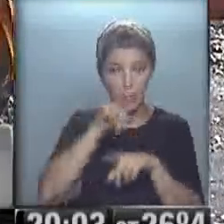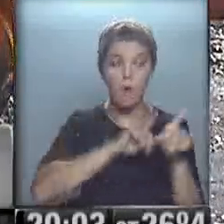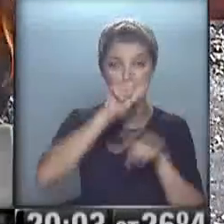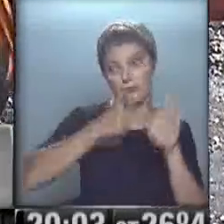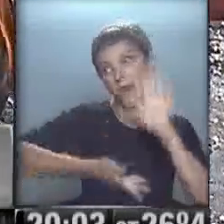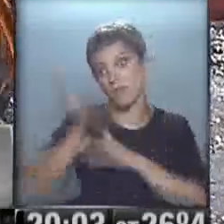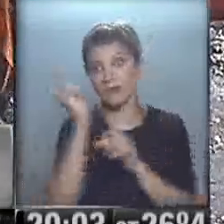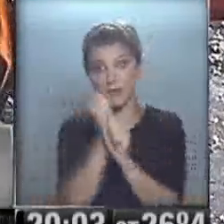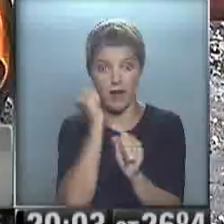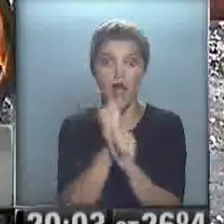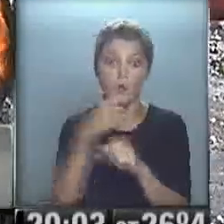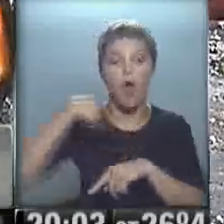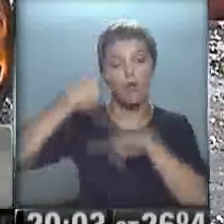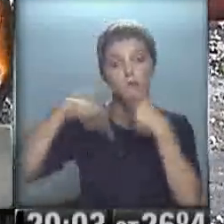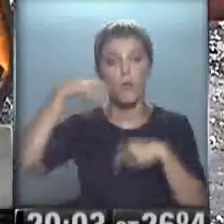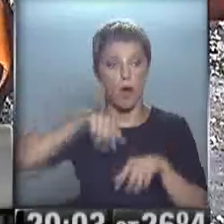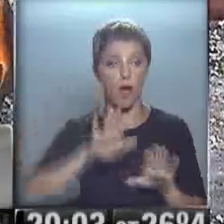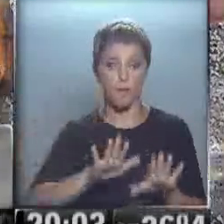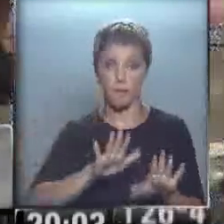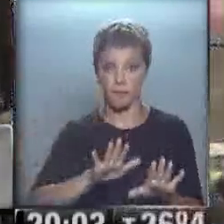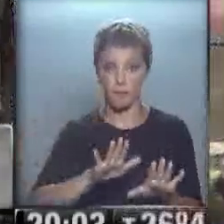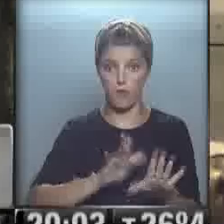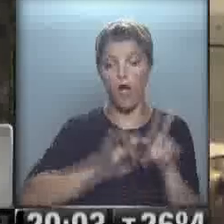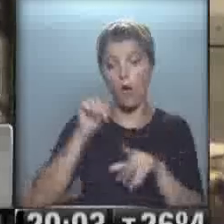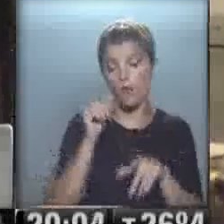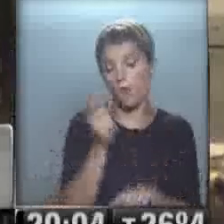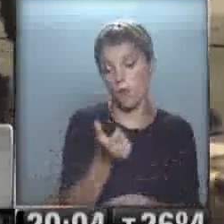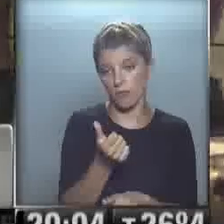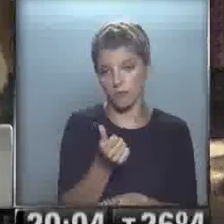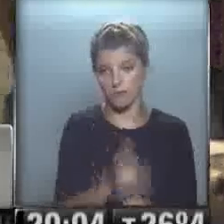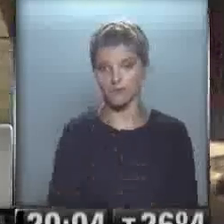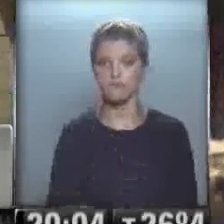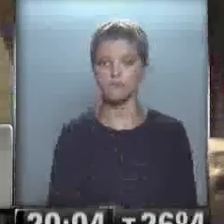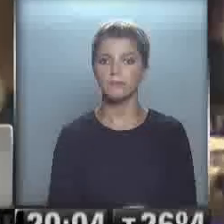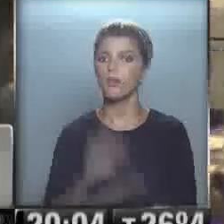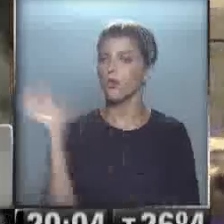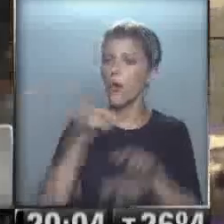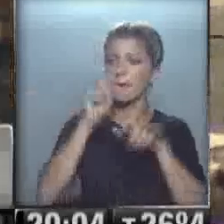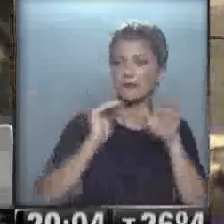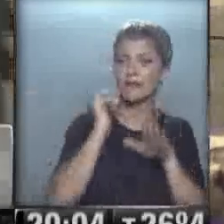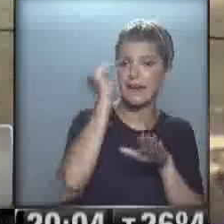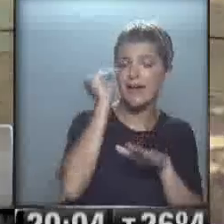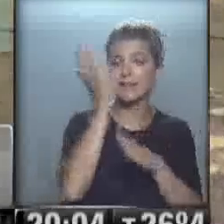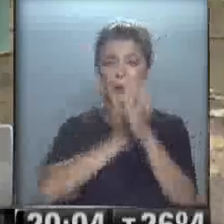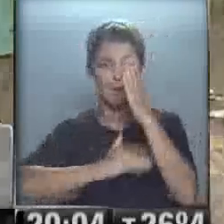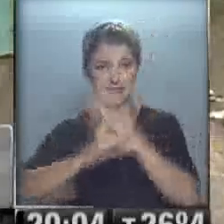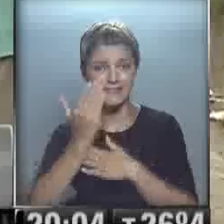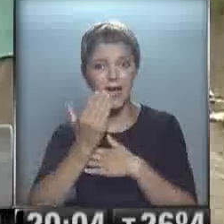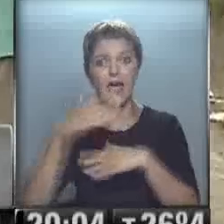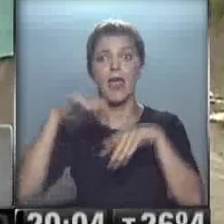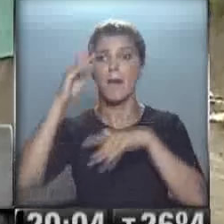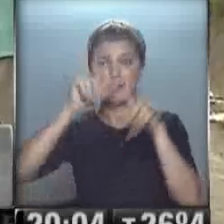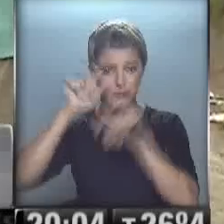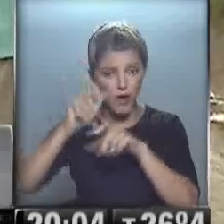trabajar y bueno quedamos los eh los pocos que estamos acá es todo gente grande hay gente discapacitada son gente mayor gente con